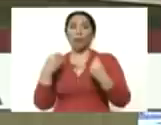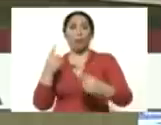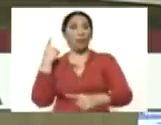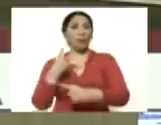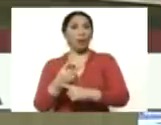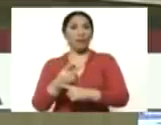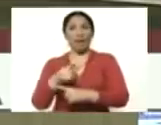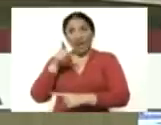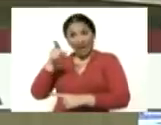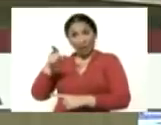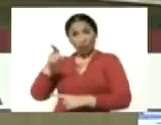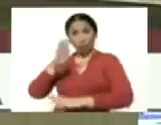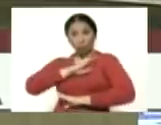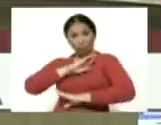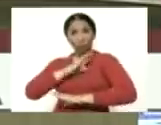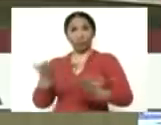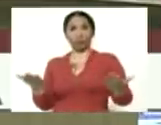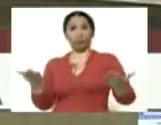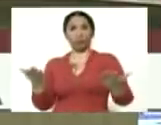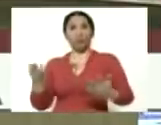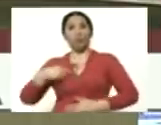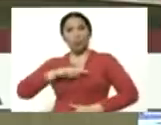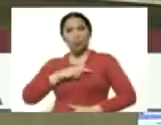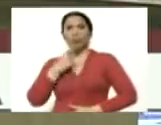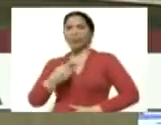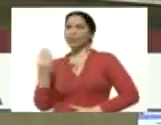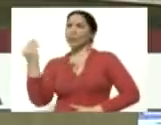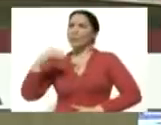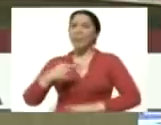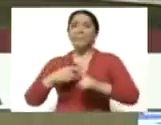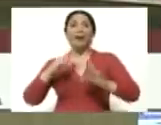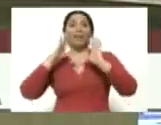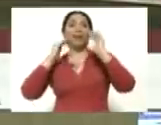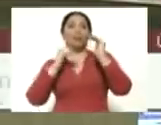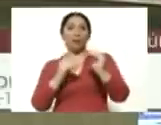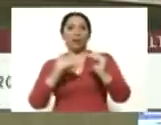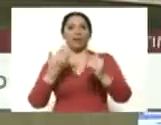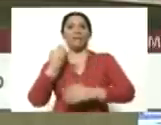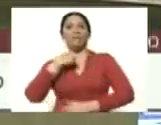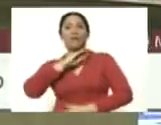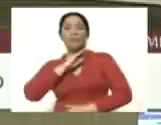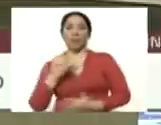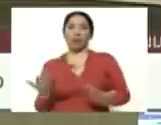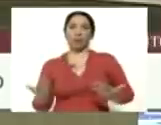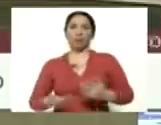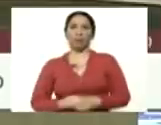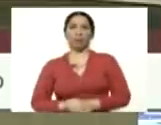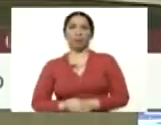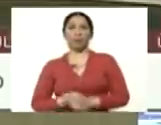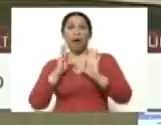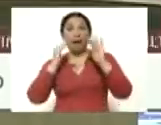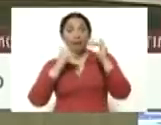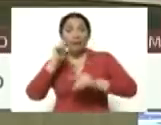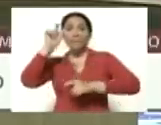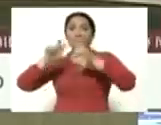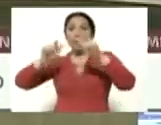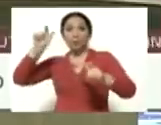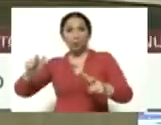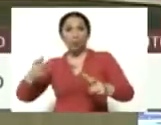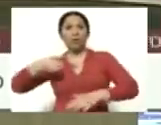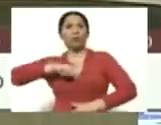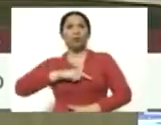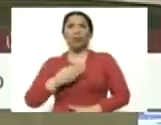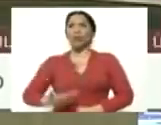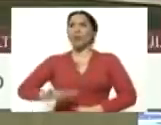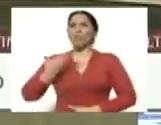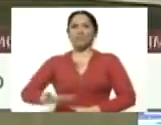nuestros. Pero hemos dicho más, para atender la pandemia, para atender a las personas, a nosotros lo que nos